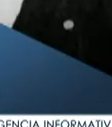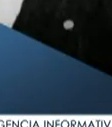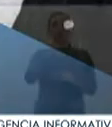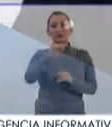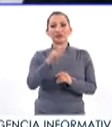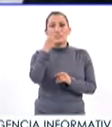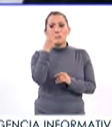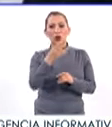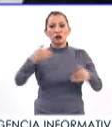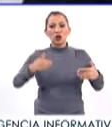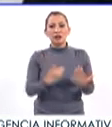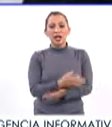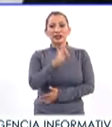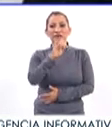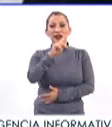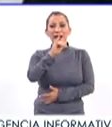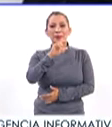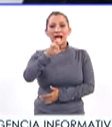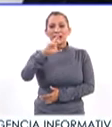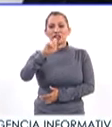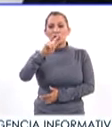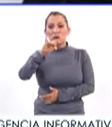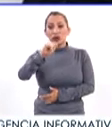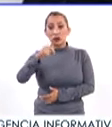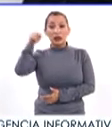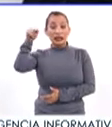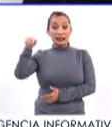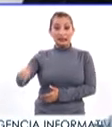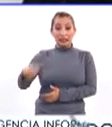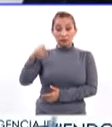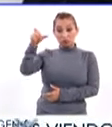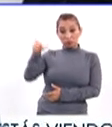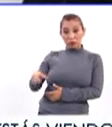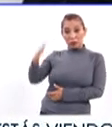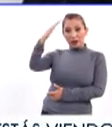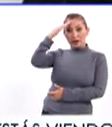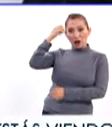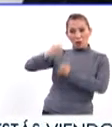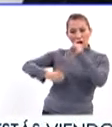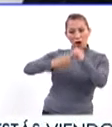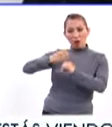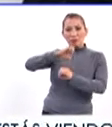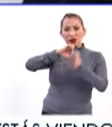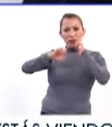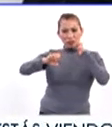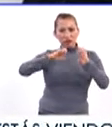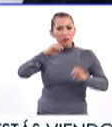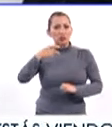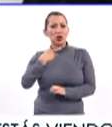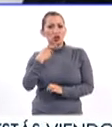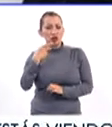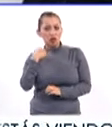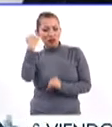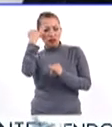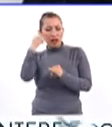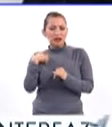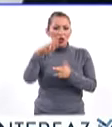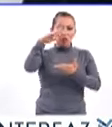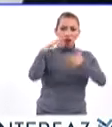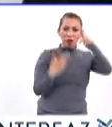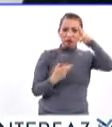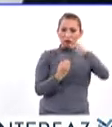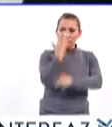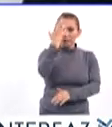En 1874 nace Felipe Carrillo Puerto, quien se distinguió como líder obrero, periodista y político de